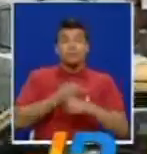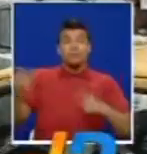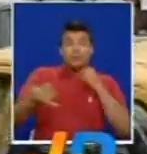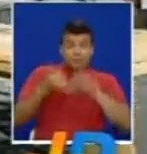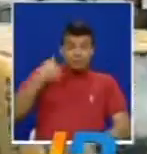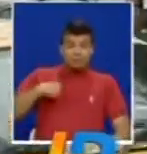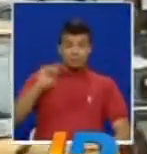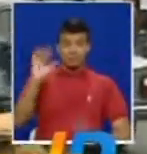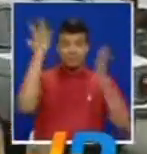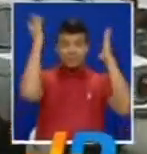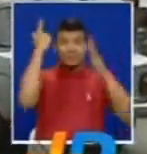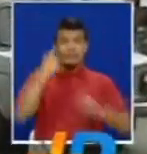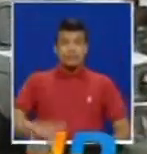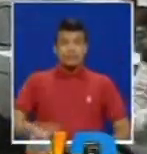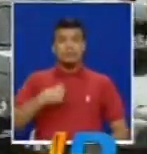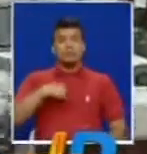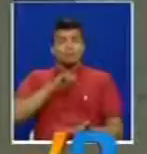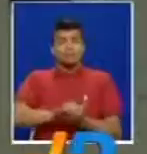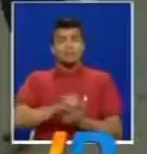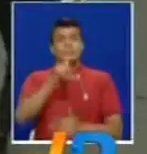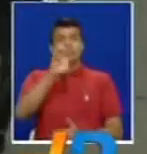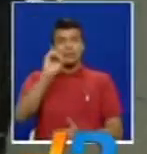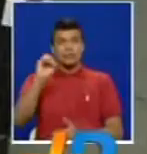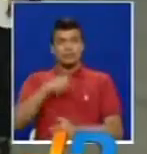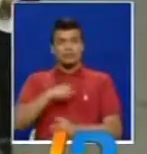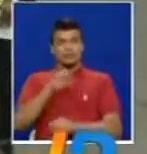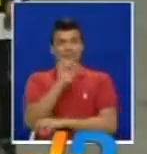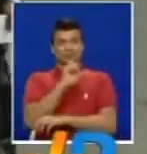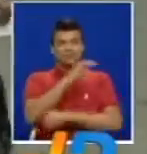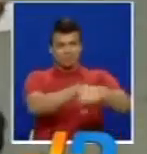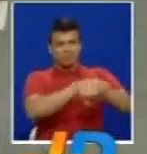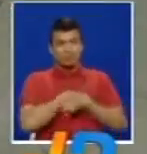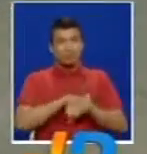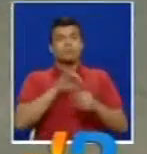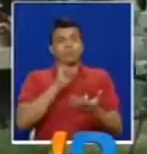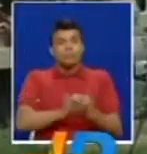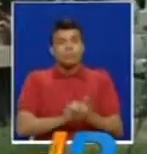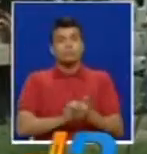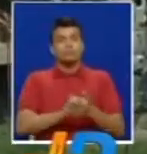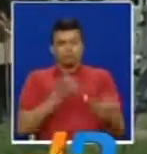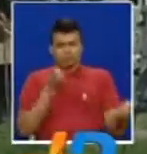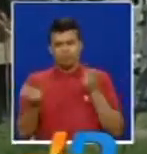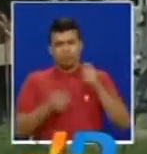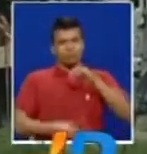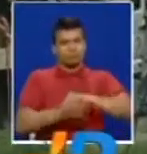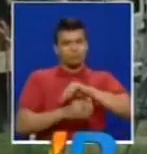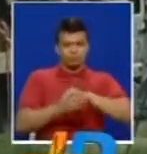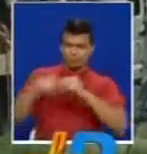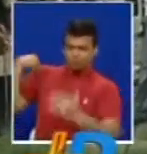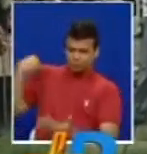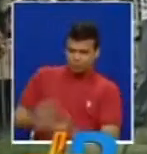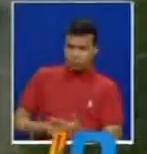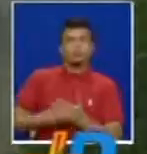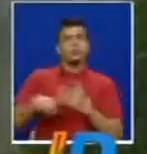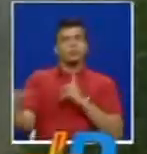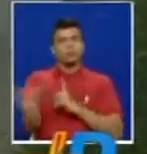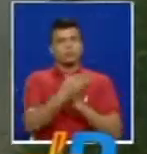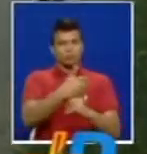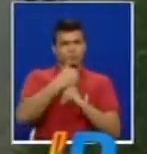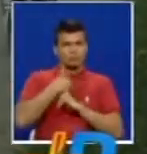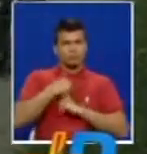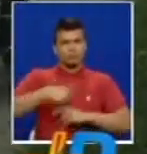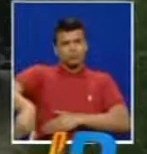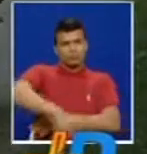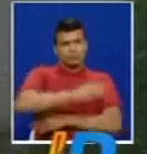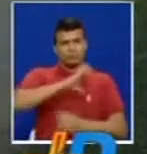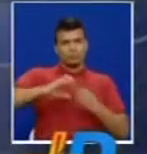más de 160 los vehículos inmovilizados por infringir diferentes normas. Los controles se seguirán realizando para garantizar la seguridad en las calles